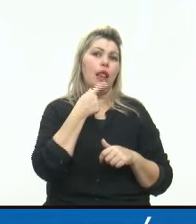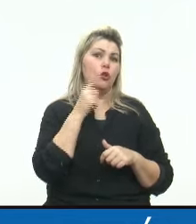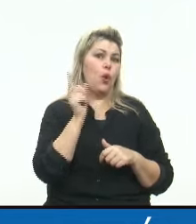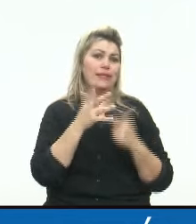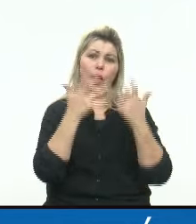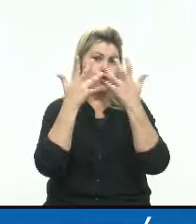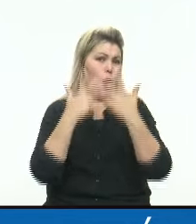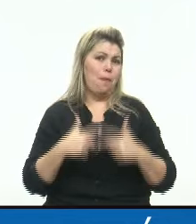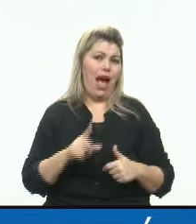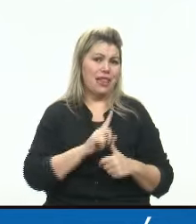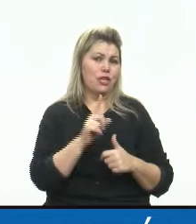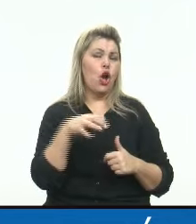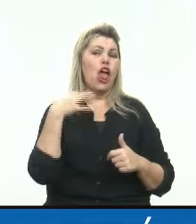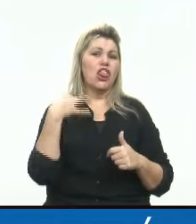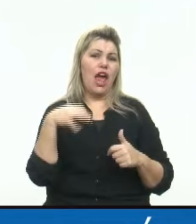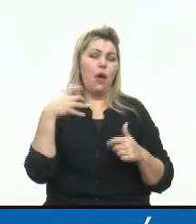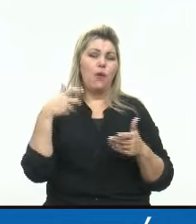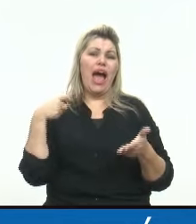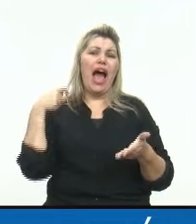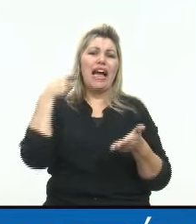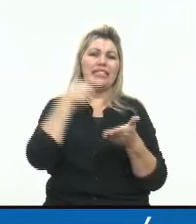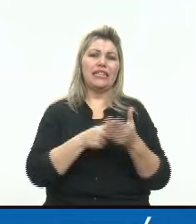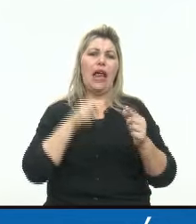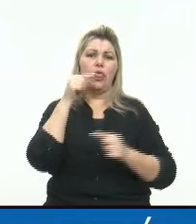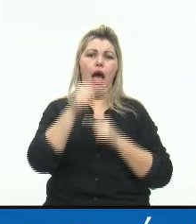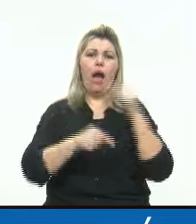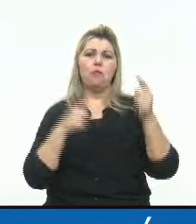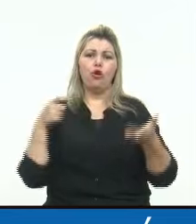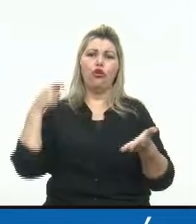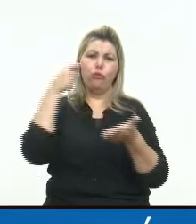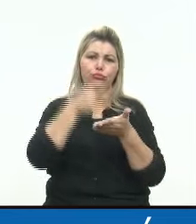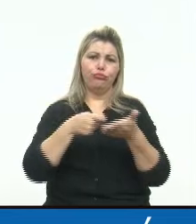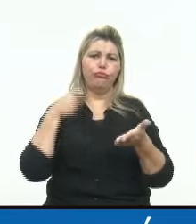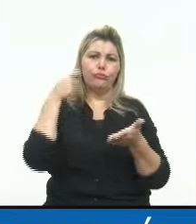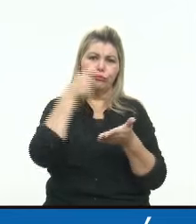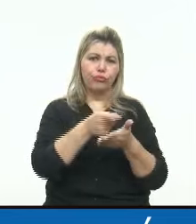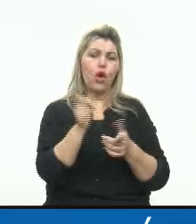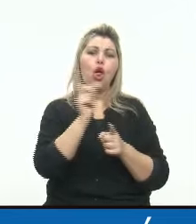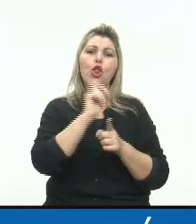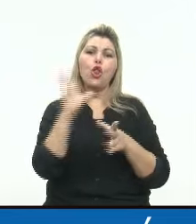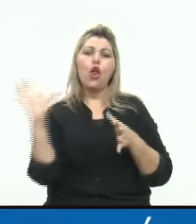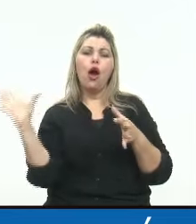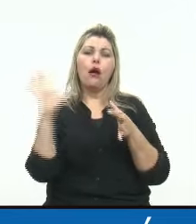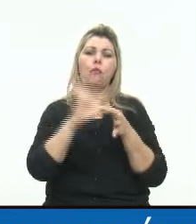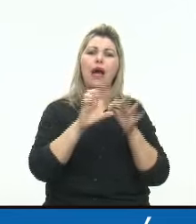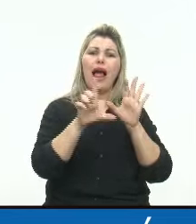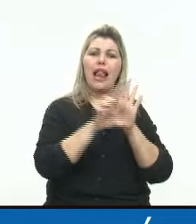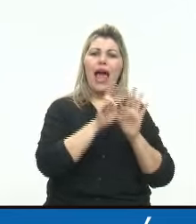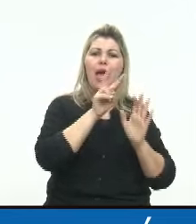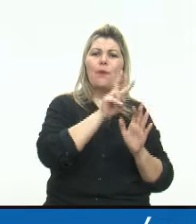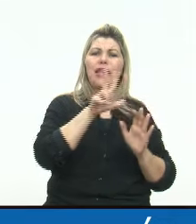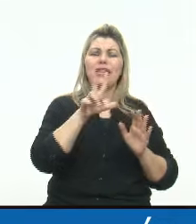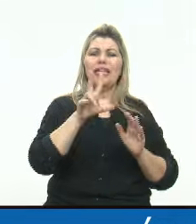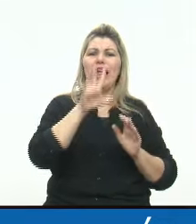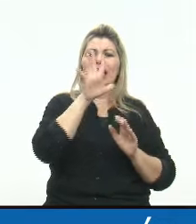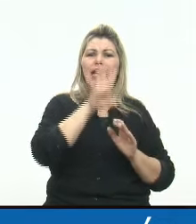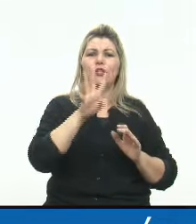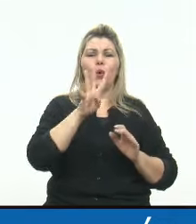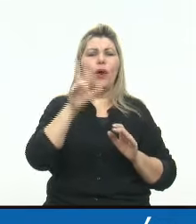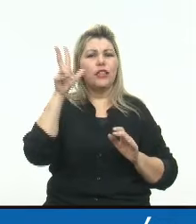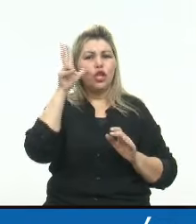deben ser asignados de manera discrecional. No forman parte de la ley 23.548 ni de